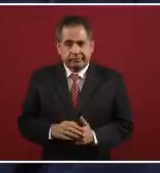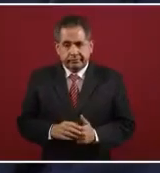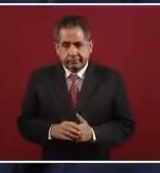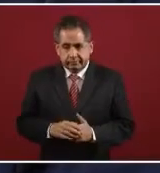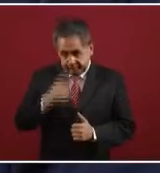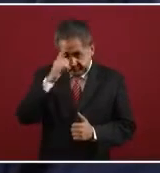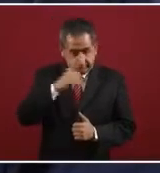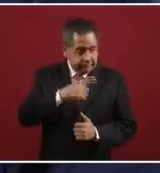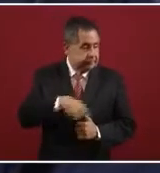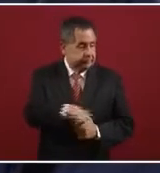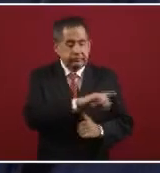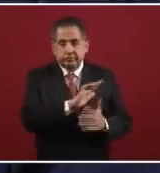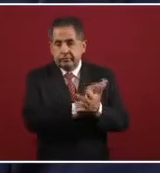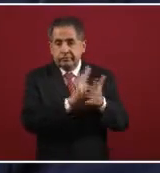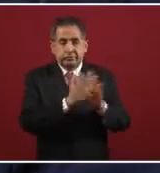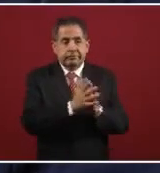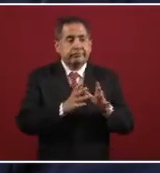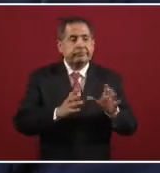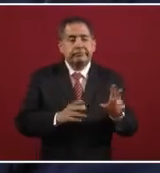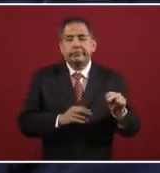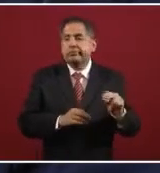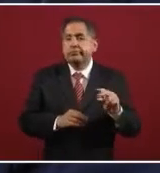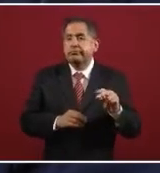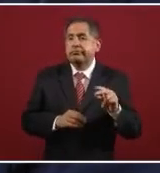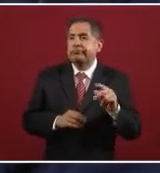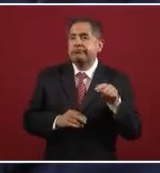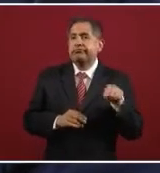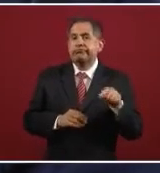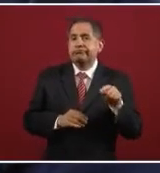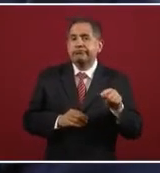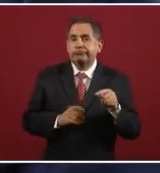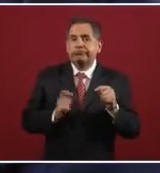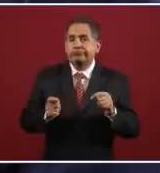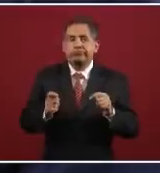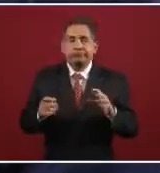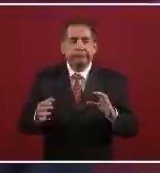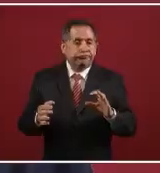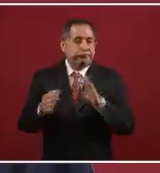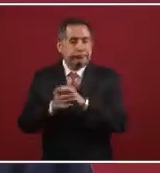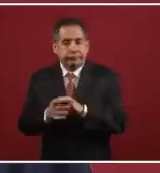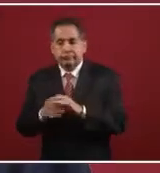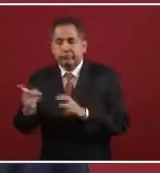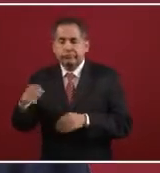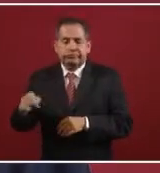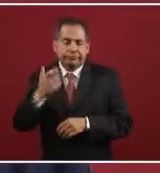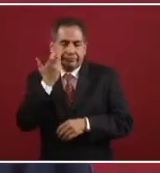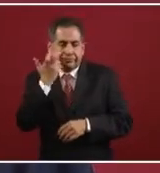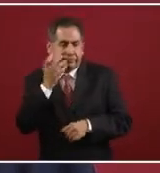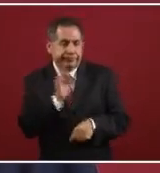las bandas de delincuentes no tengan protección